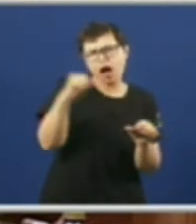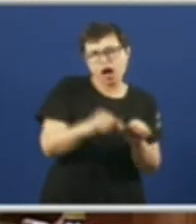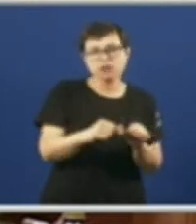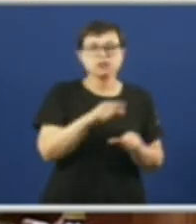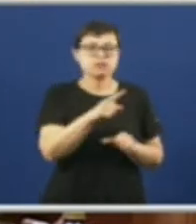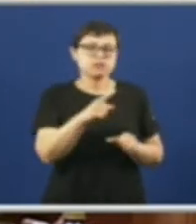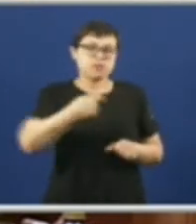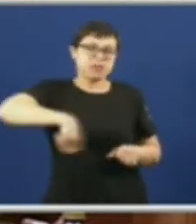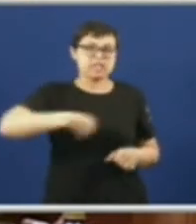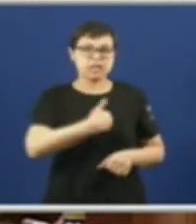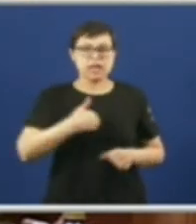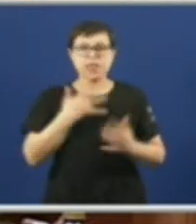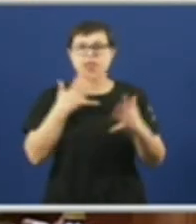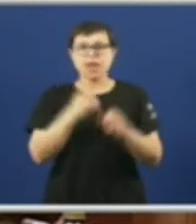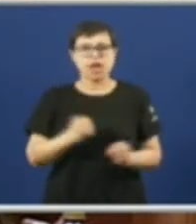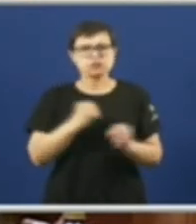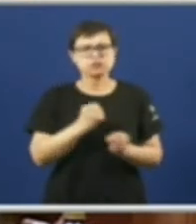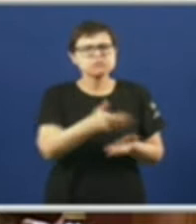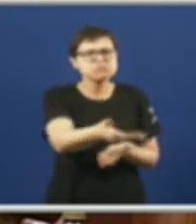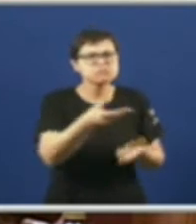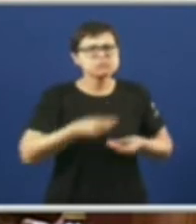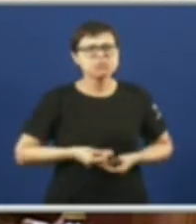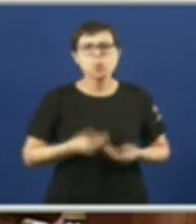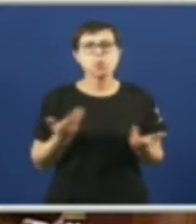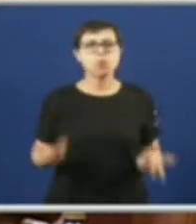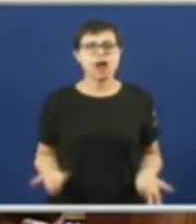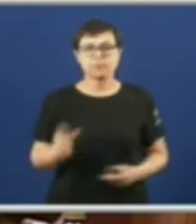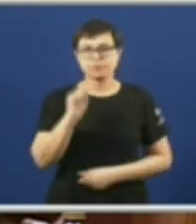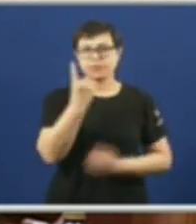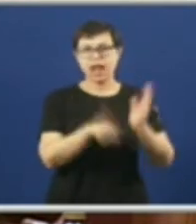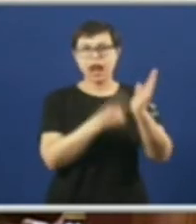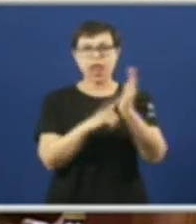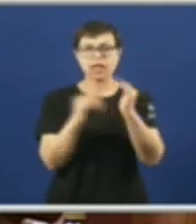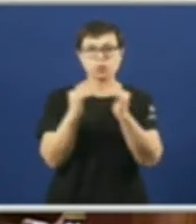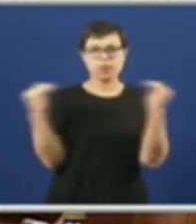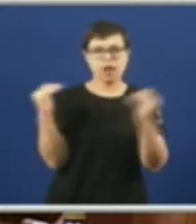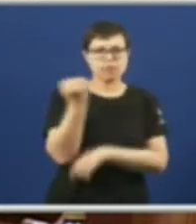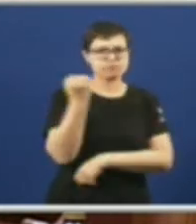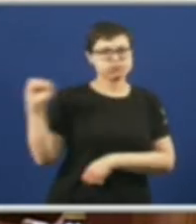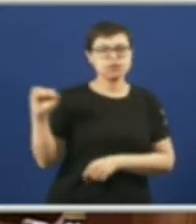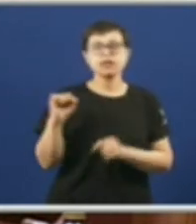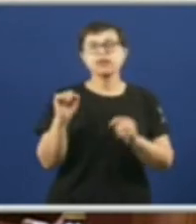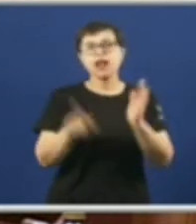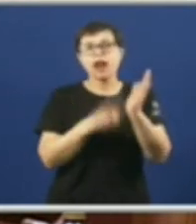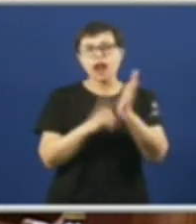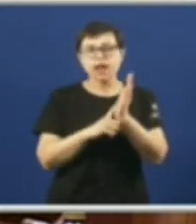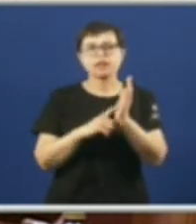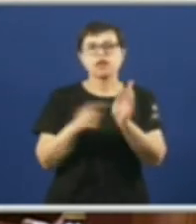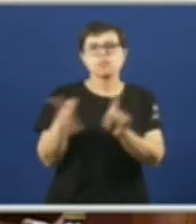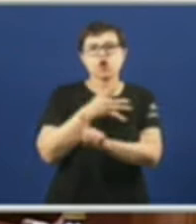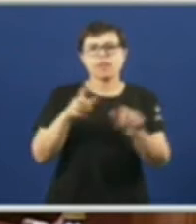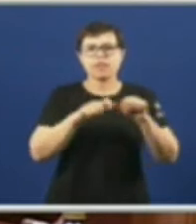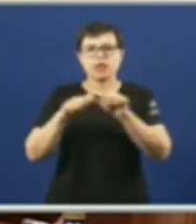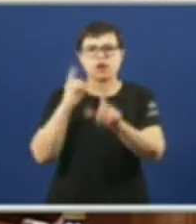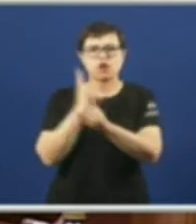10 anos? Pois mire, en primeiro lugar, o incumprimento da Lei de Igualdade e da Lei contra a Violencia de Xénero. En segundo